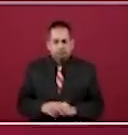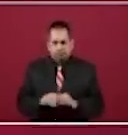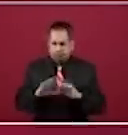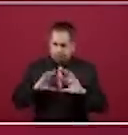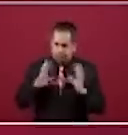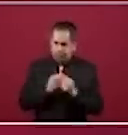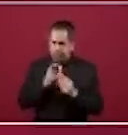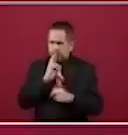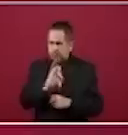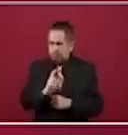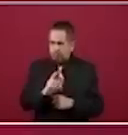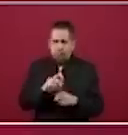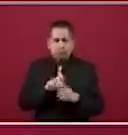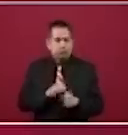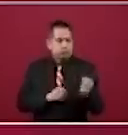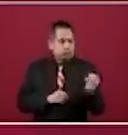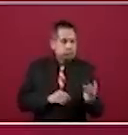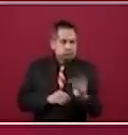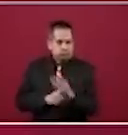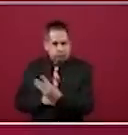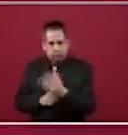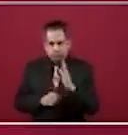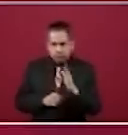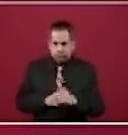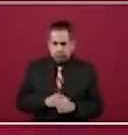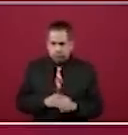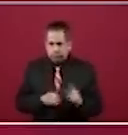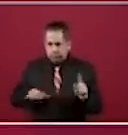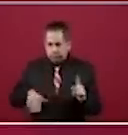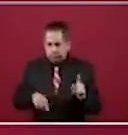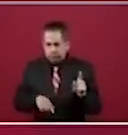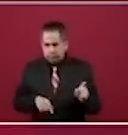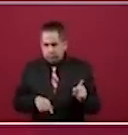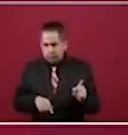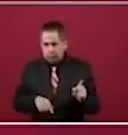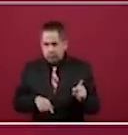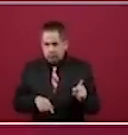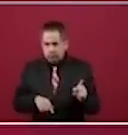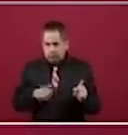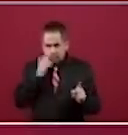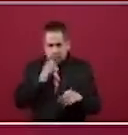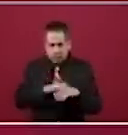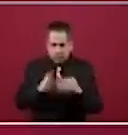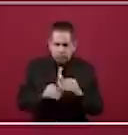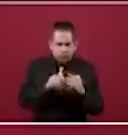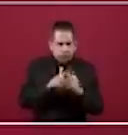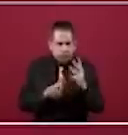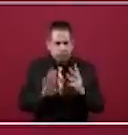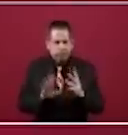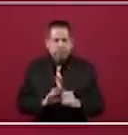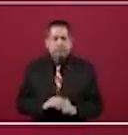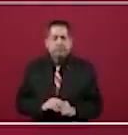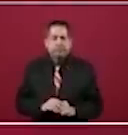redondear lo de las ternas, porque hay algo que quiero añadir.